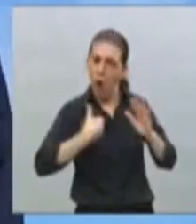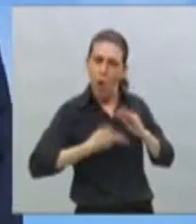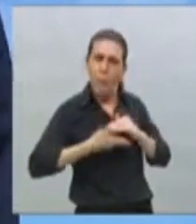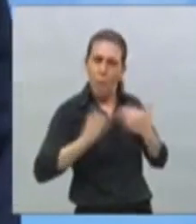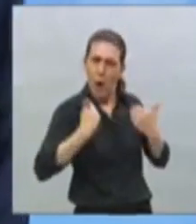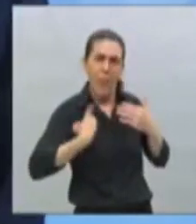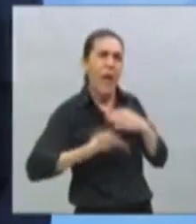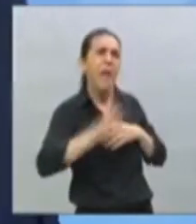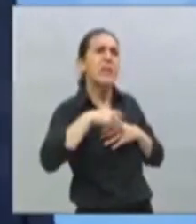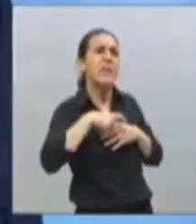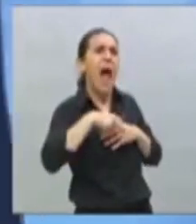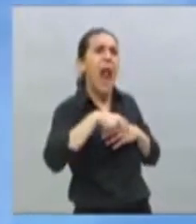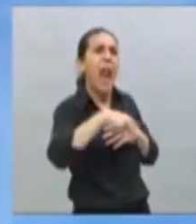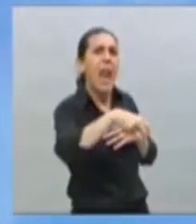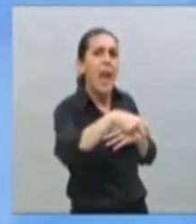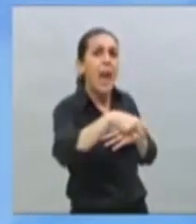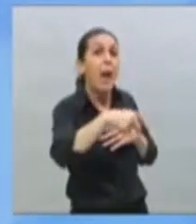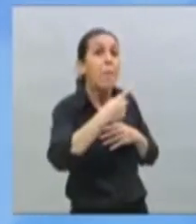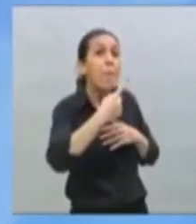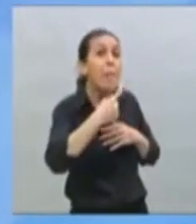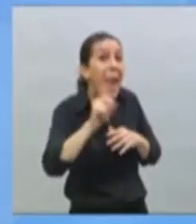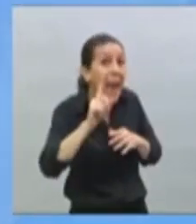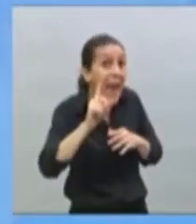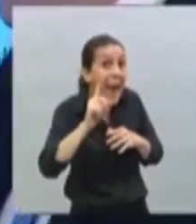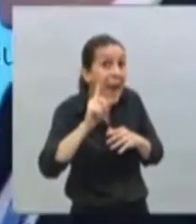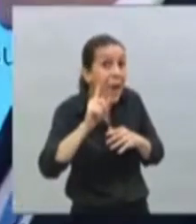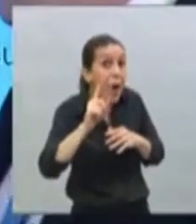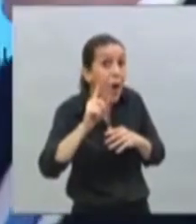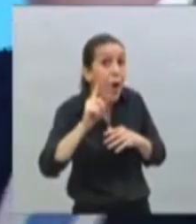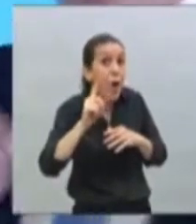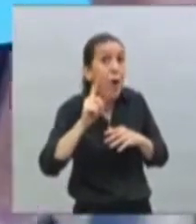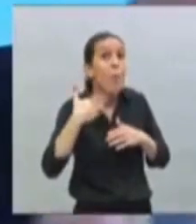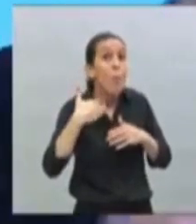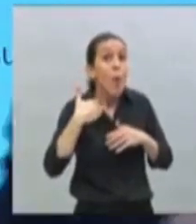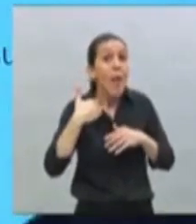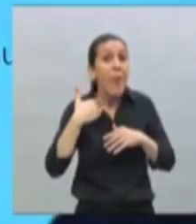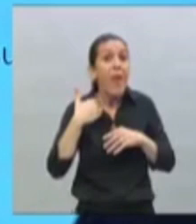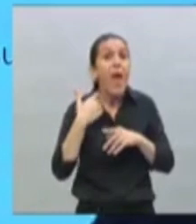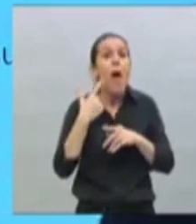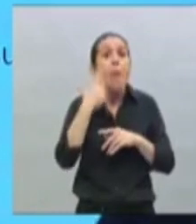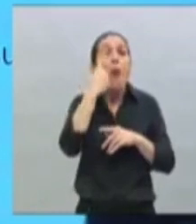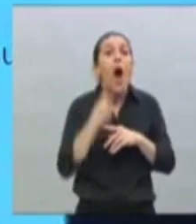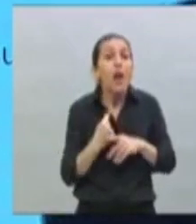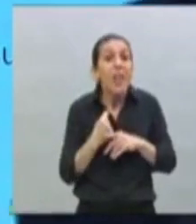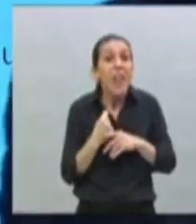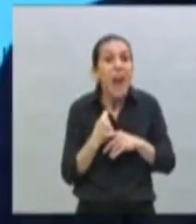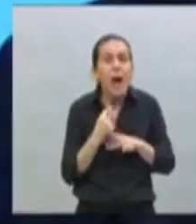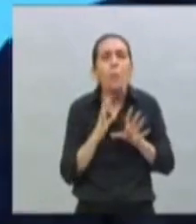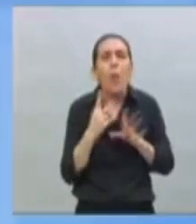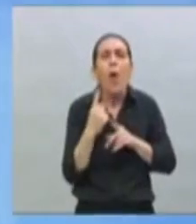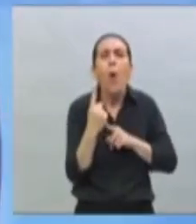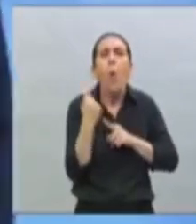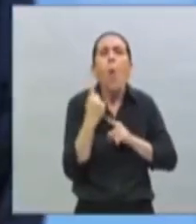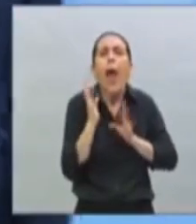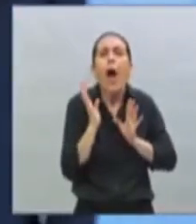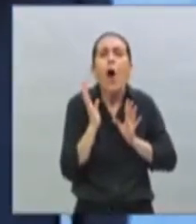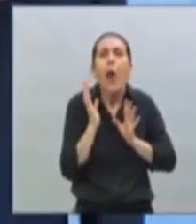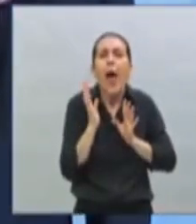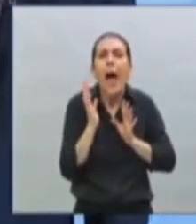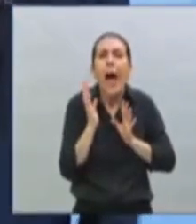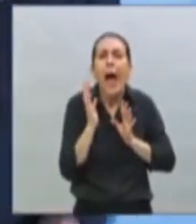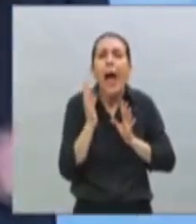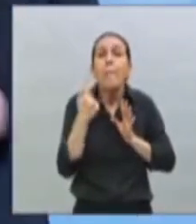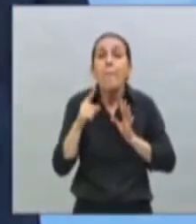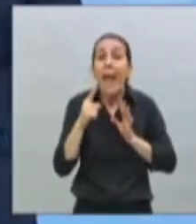en cualquier caso, deben salir una hora diariamente, pueden salir una hora diariamente y en un radio